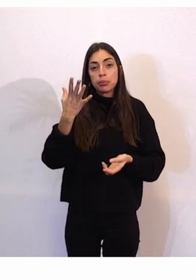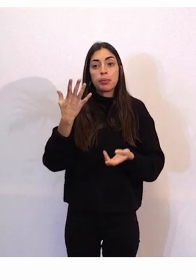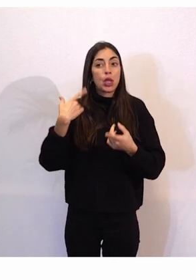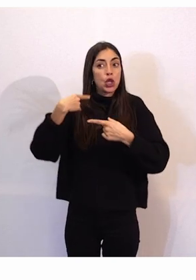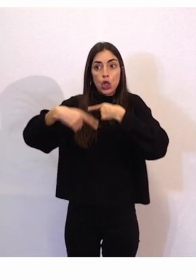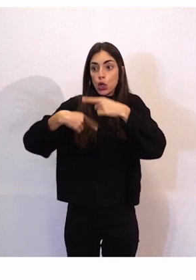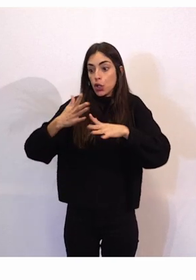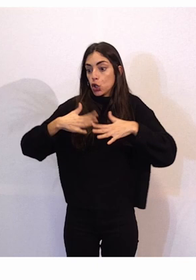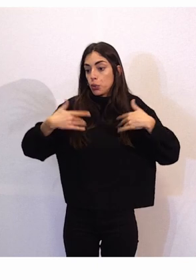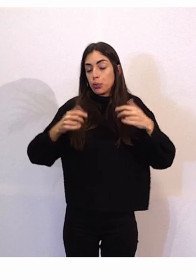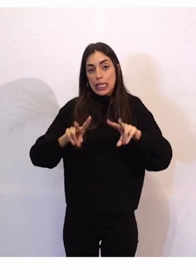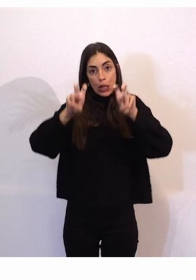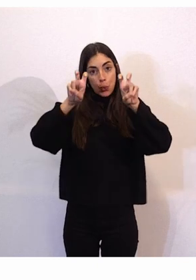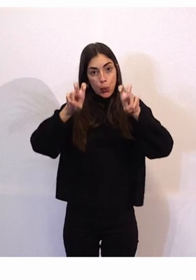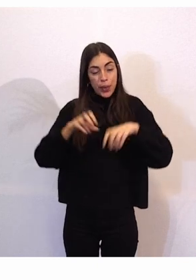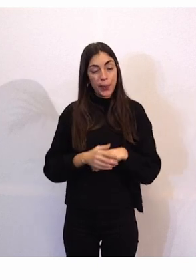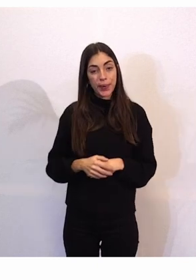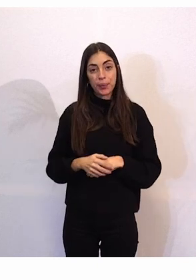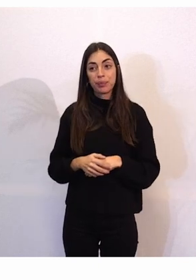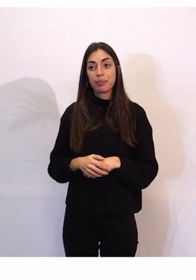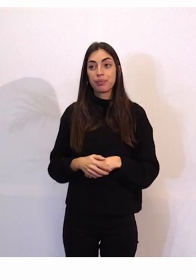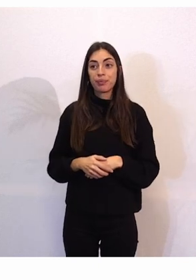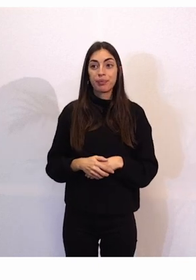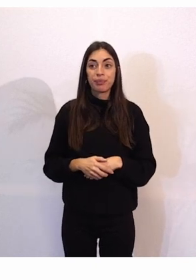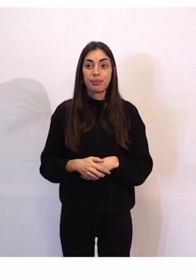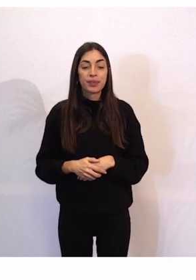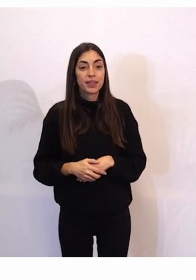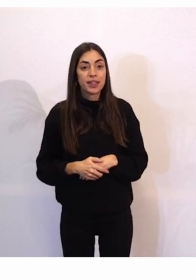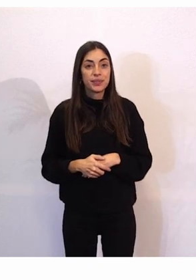una sorpresa. Me encanta ir de pingo por ahí.